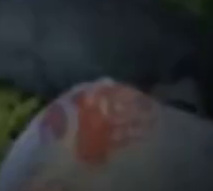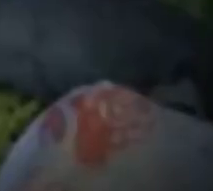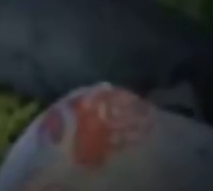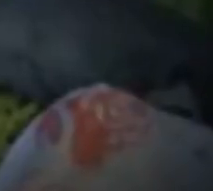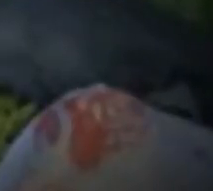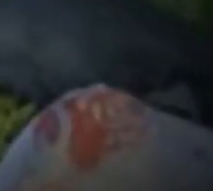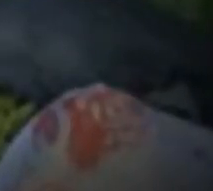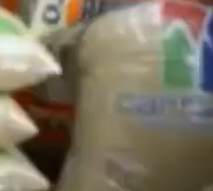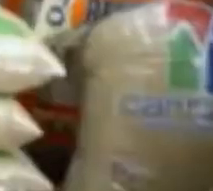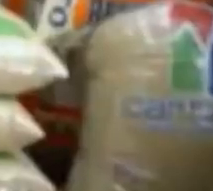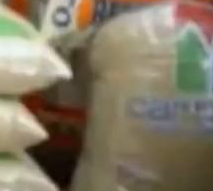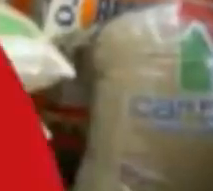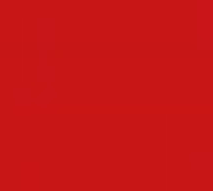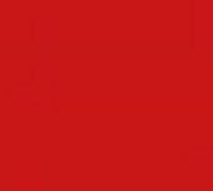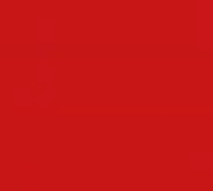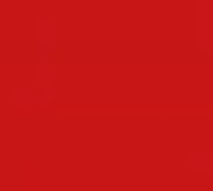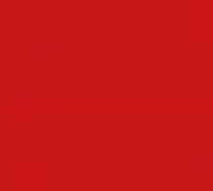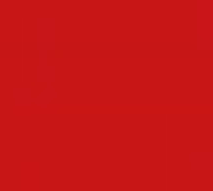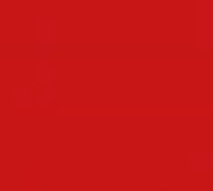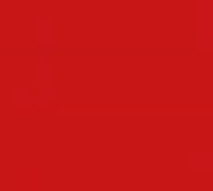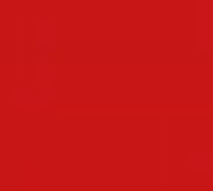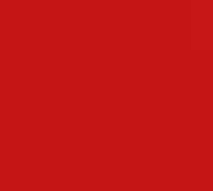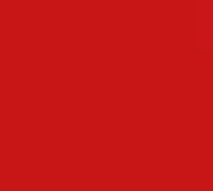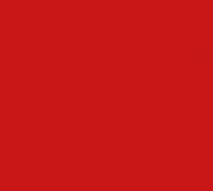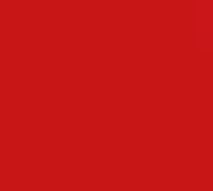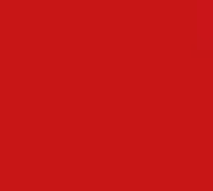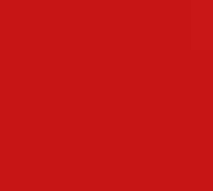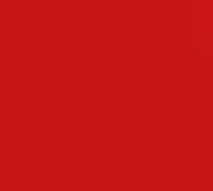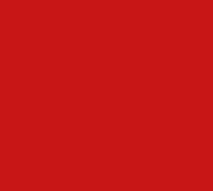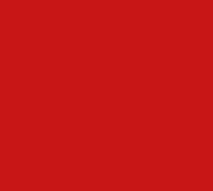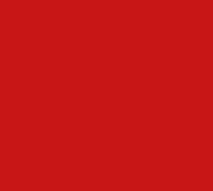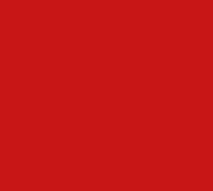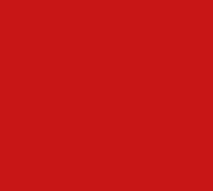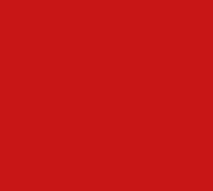de trabajar para ti, de hacer leyes para ti.